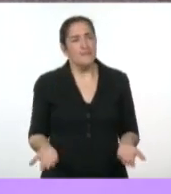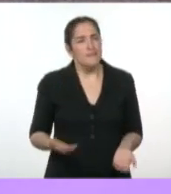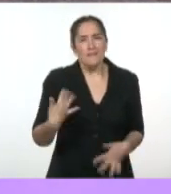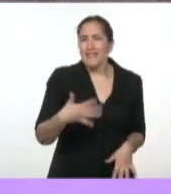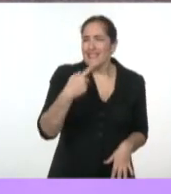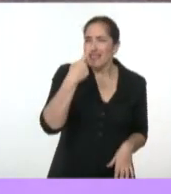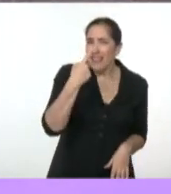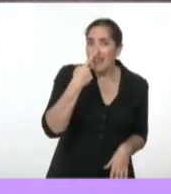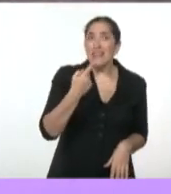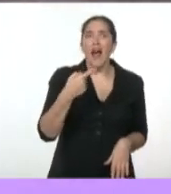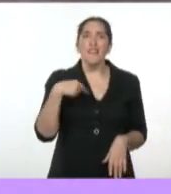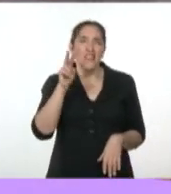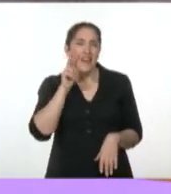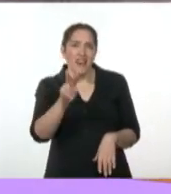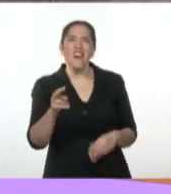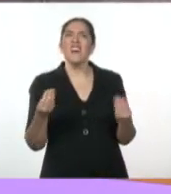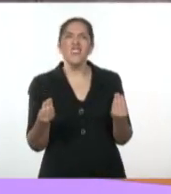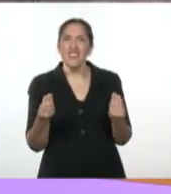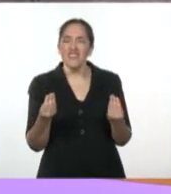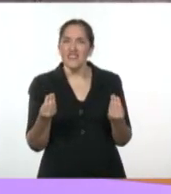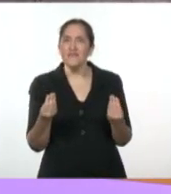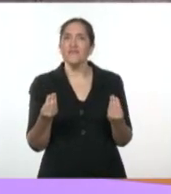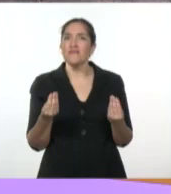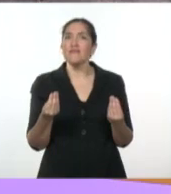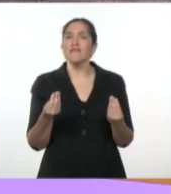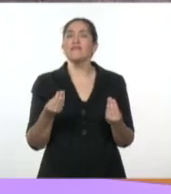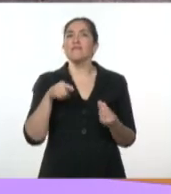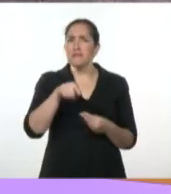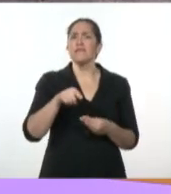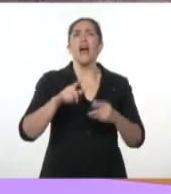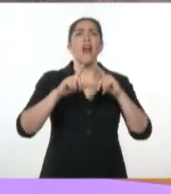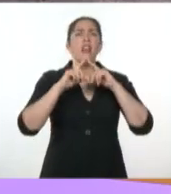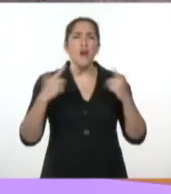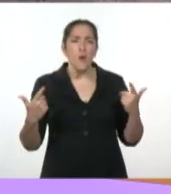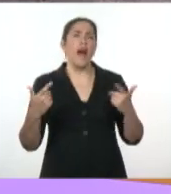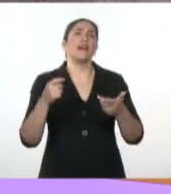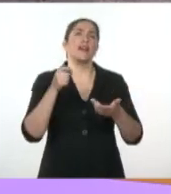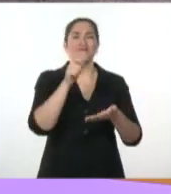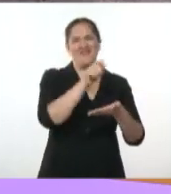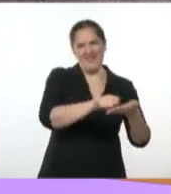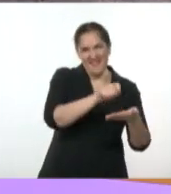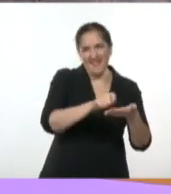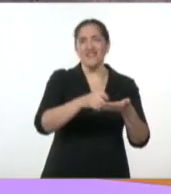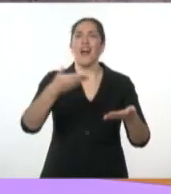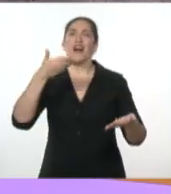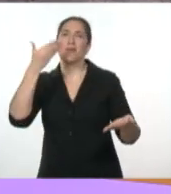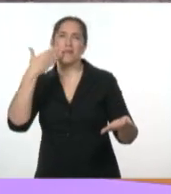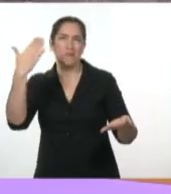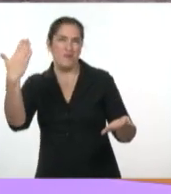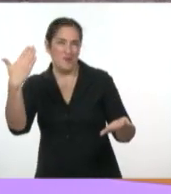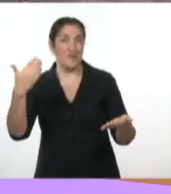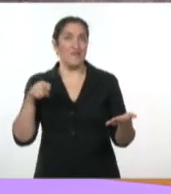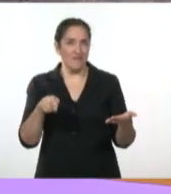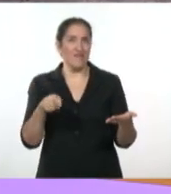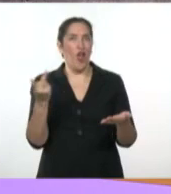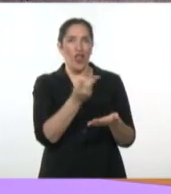interesante que acá podemos ver las dos patas del lenguaje siempre, tanto la escritura como la oralidad. Entonces, lo que